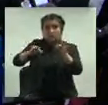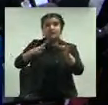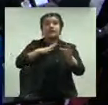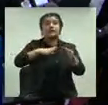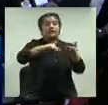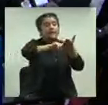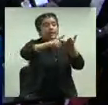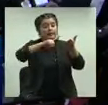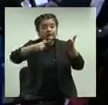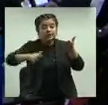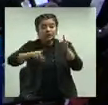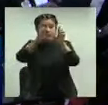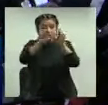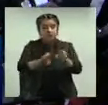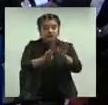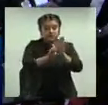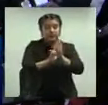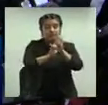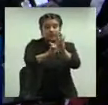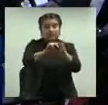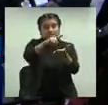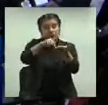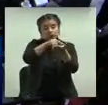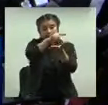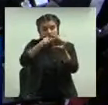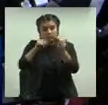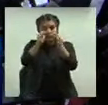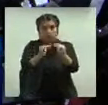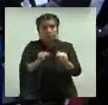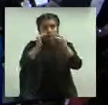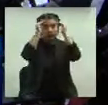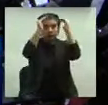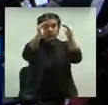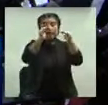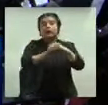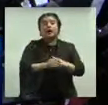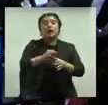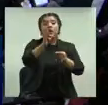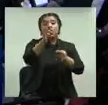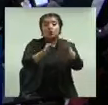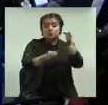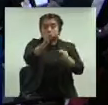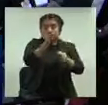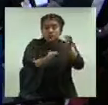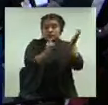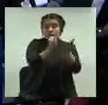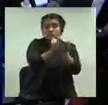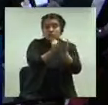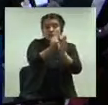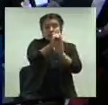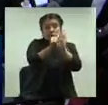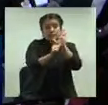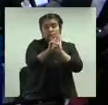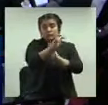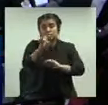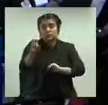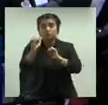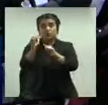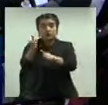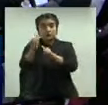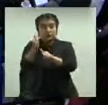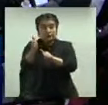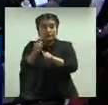de postulados para elección de magistrados de la Corte Suprema de Justicia, a que se refiere el artículo